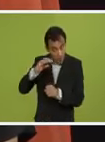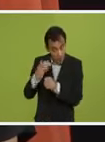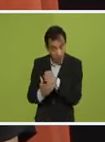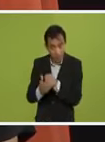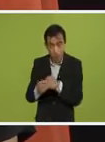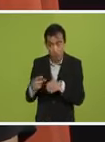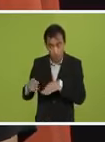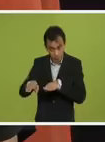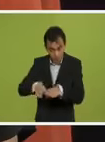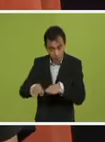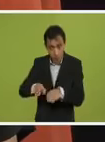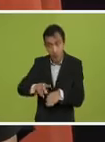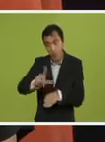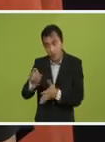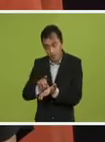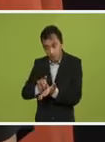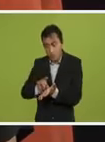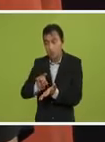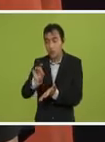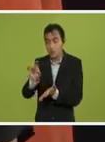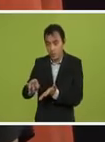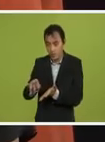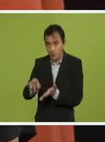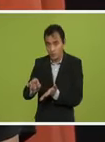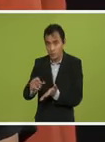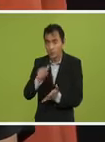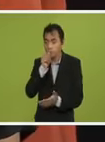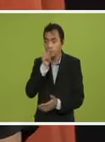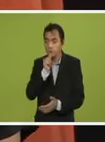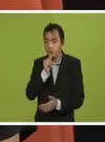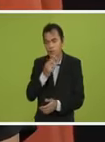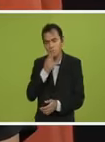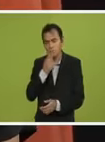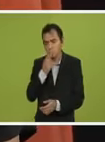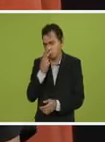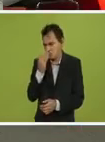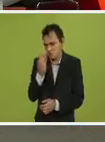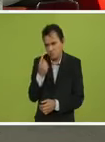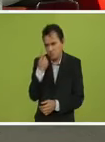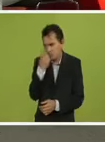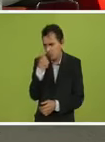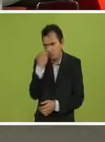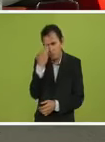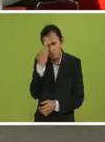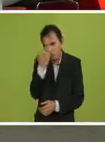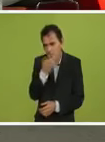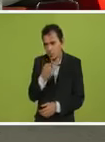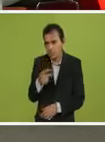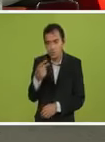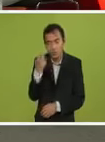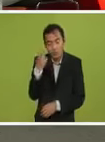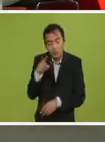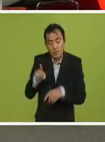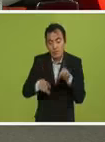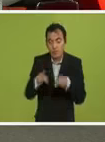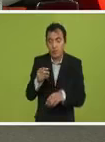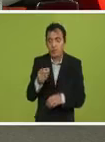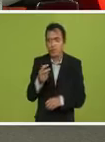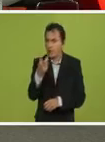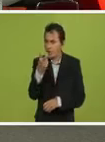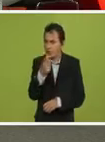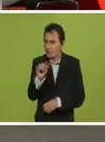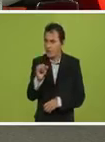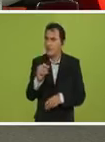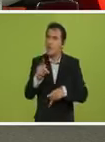contraseña del día y tienes cierto tiempo para utilizarlo. Y bueno, pues es así como aquí en Sororidades hablamos de este tema que